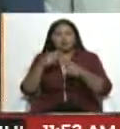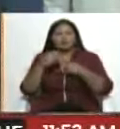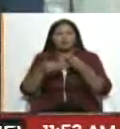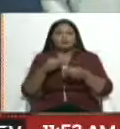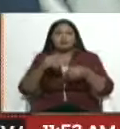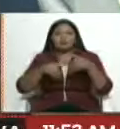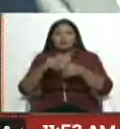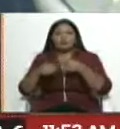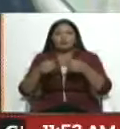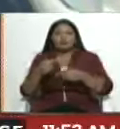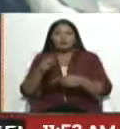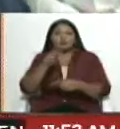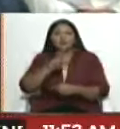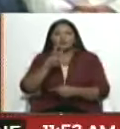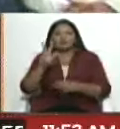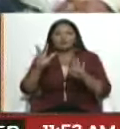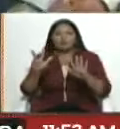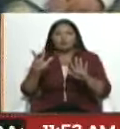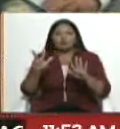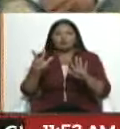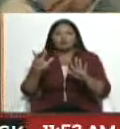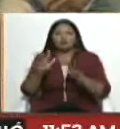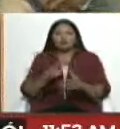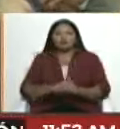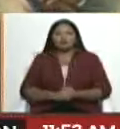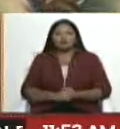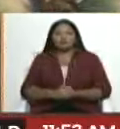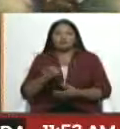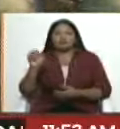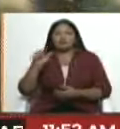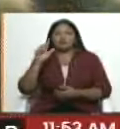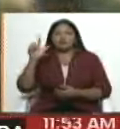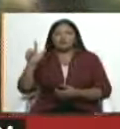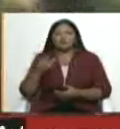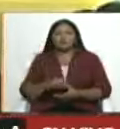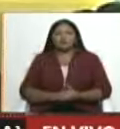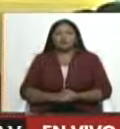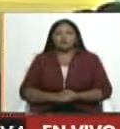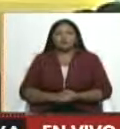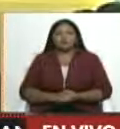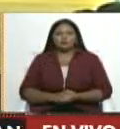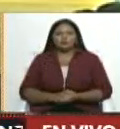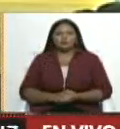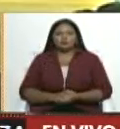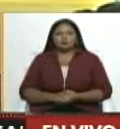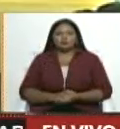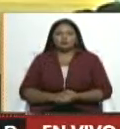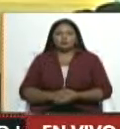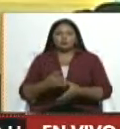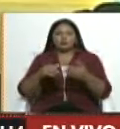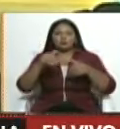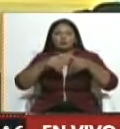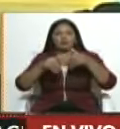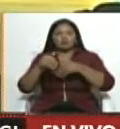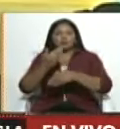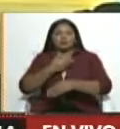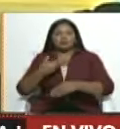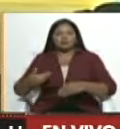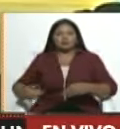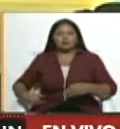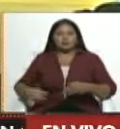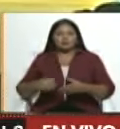el próximo 28 de julio en esta elección